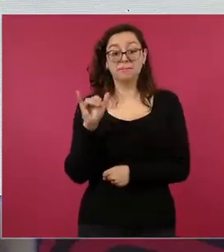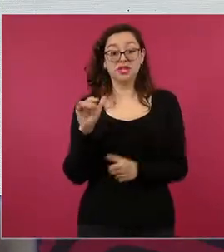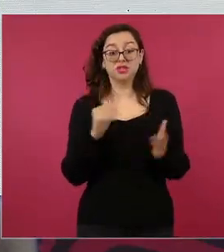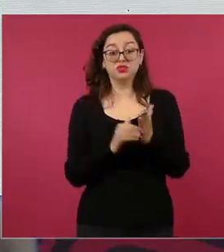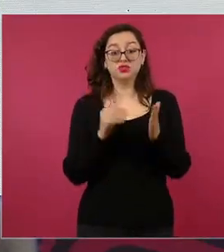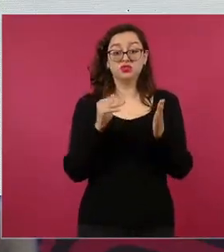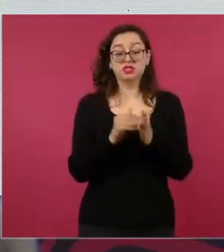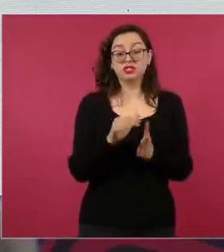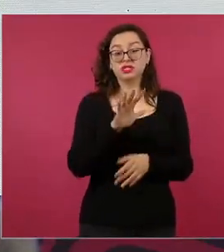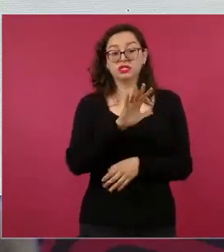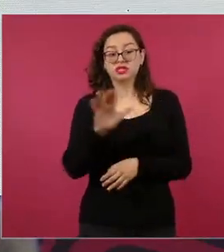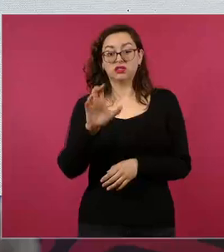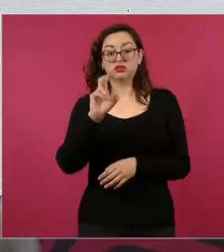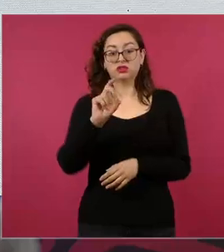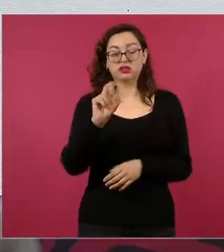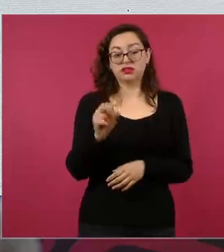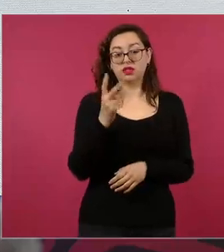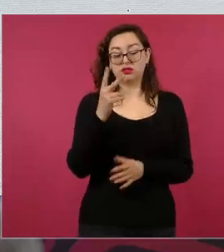2.532.000.